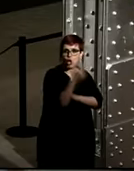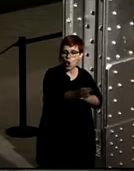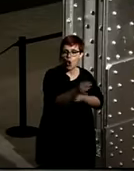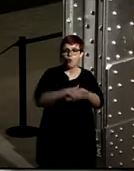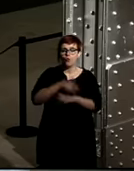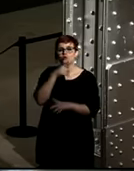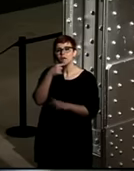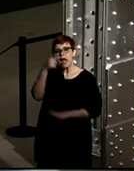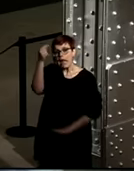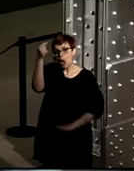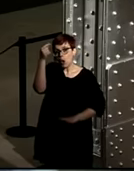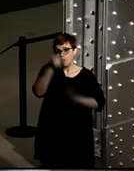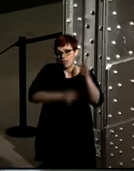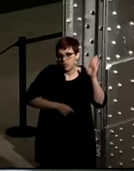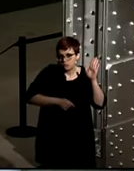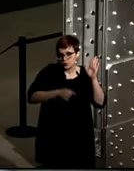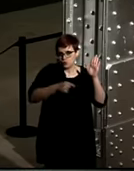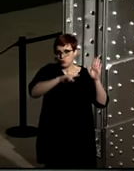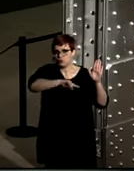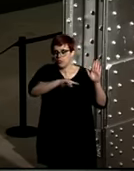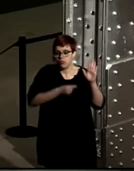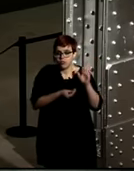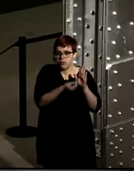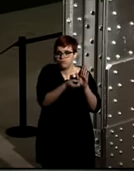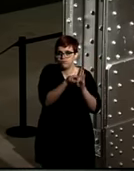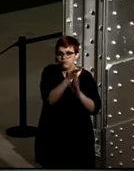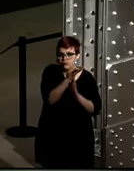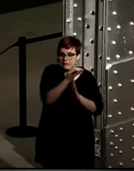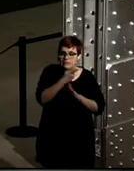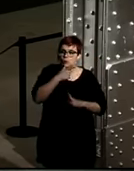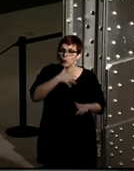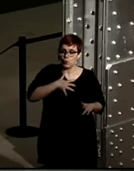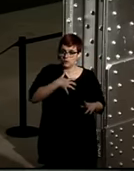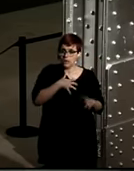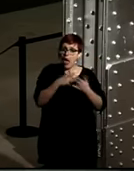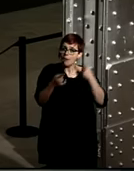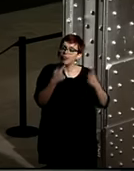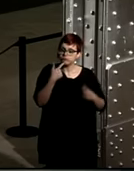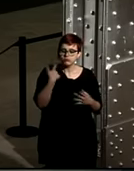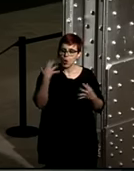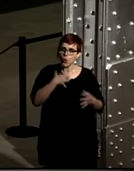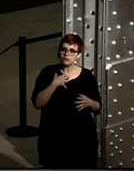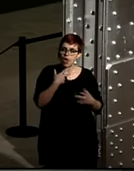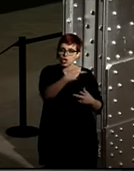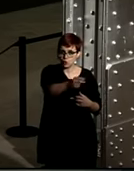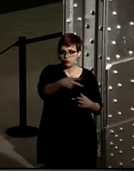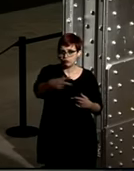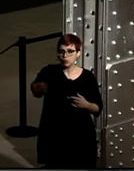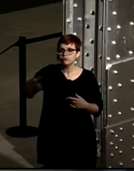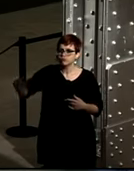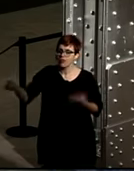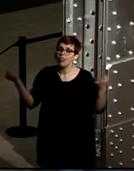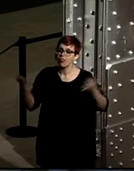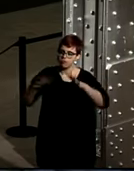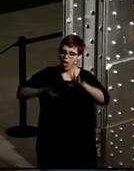o a unos principios o a cualquier cosa. No es fácil. Ya. Hay que saber decir que no. Probablemente es